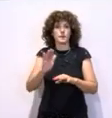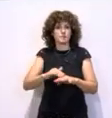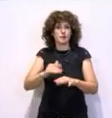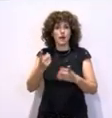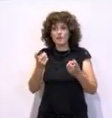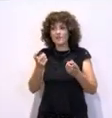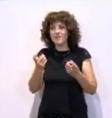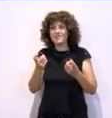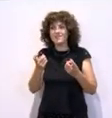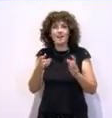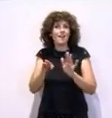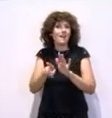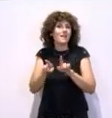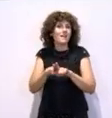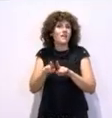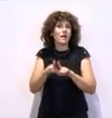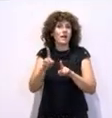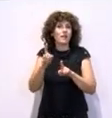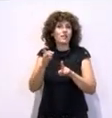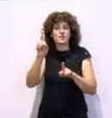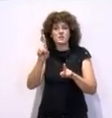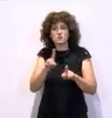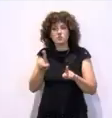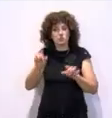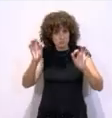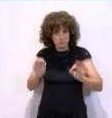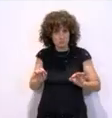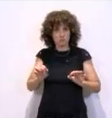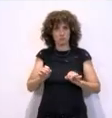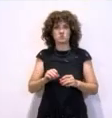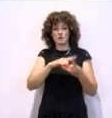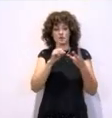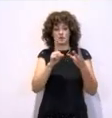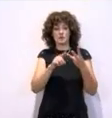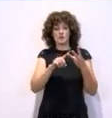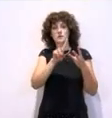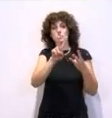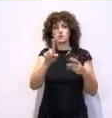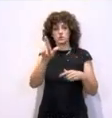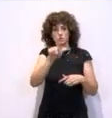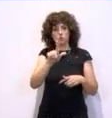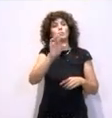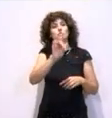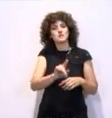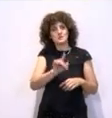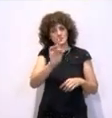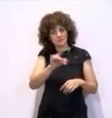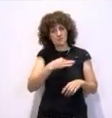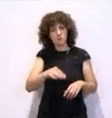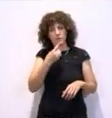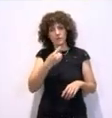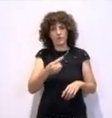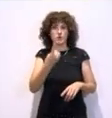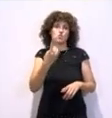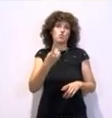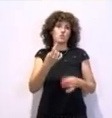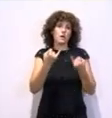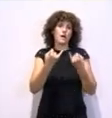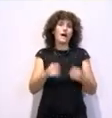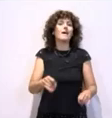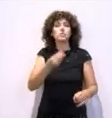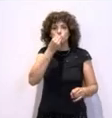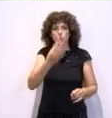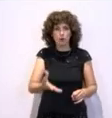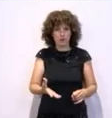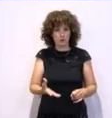falta, no para ejecutar haga falta o no haga falta. Y en tercer lugar, en cuanto al 22 de julio, sí, le puedo decir, va a ser un acto también bueno, va a